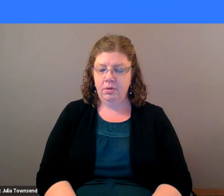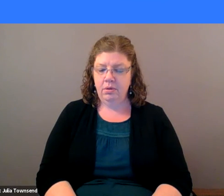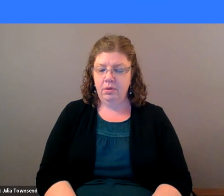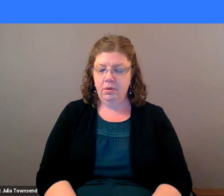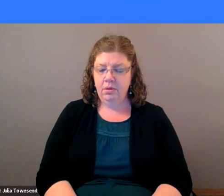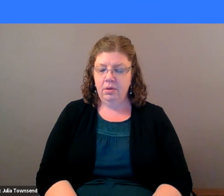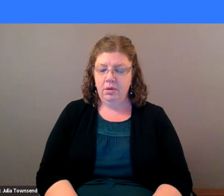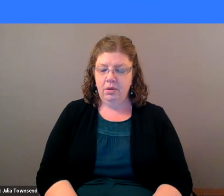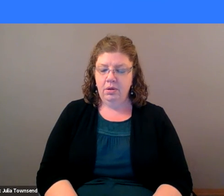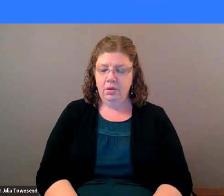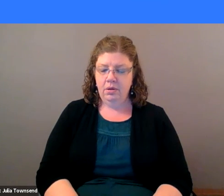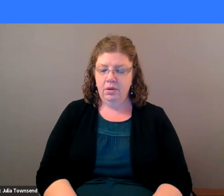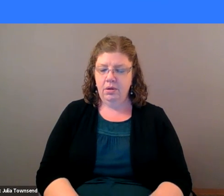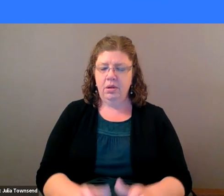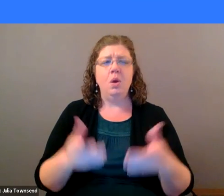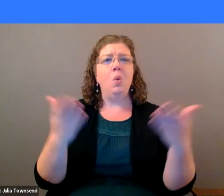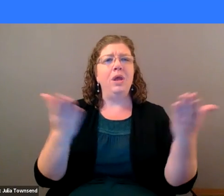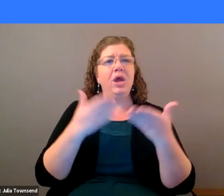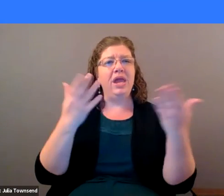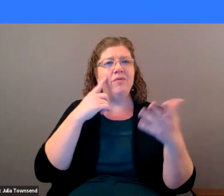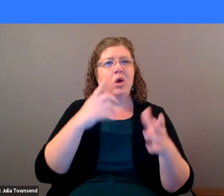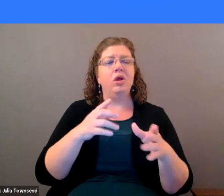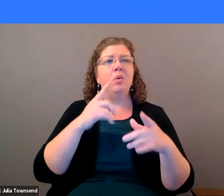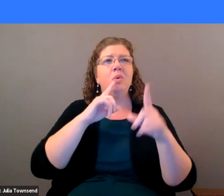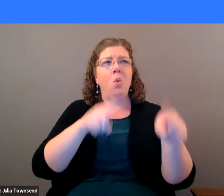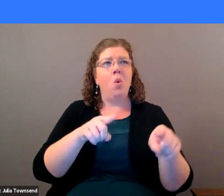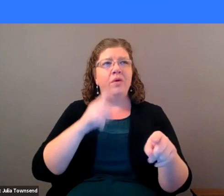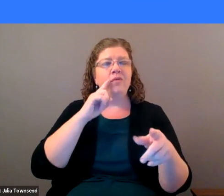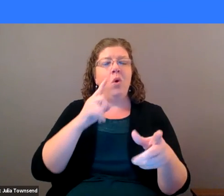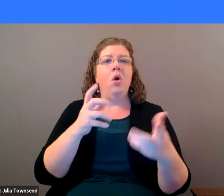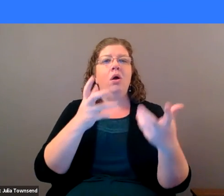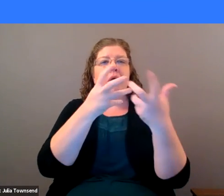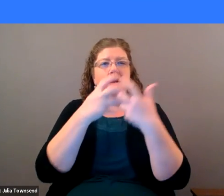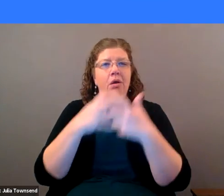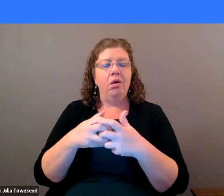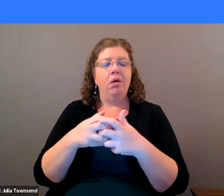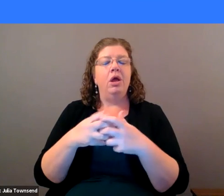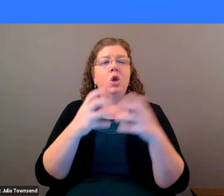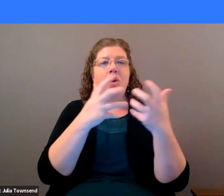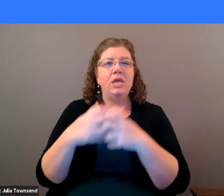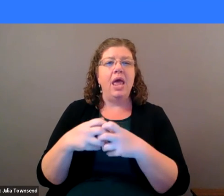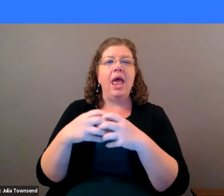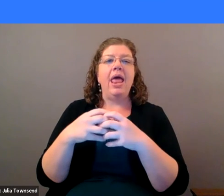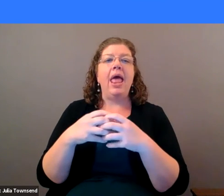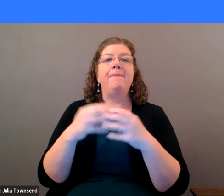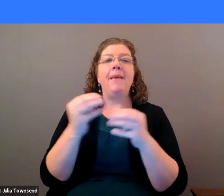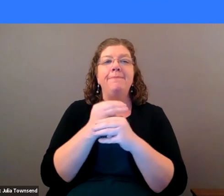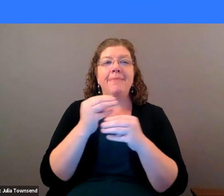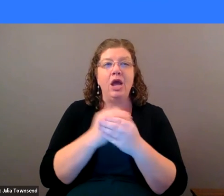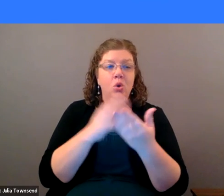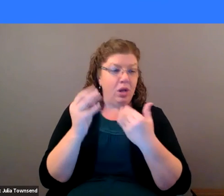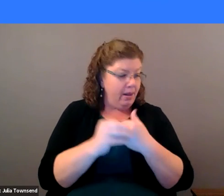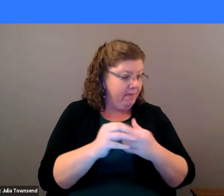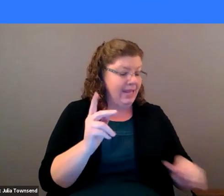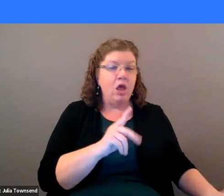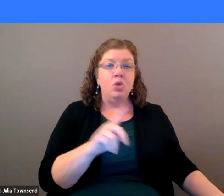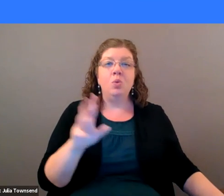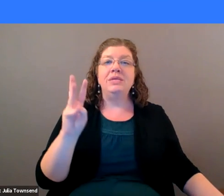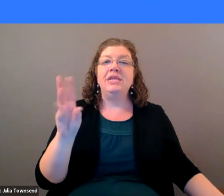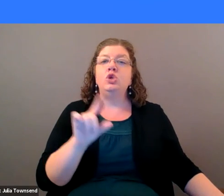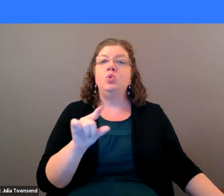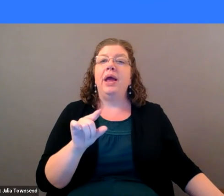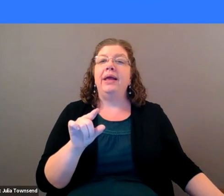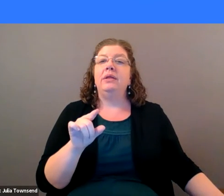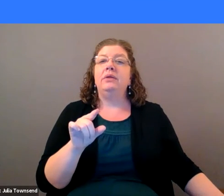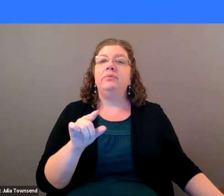para crear una oportunidad para que tengamos un programa de estudios